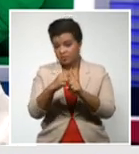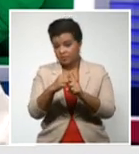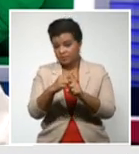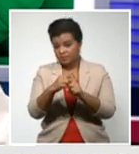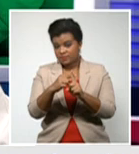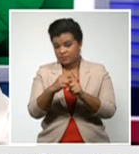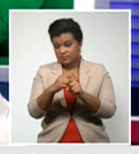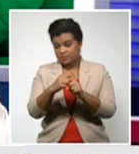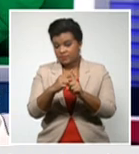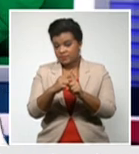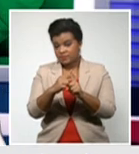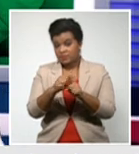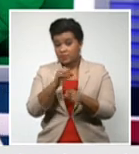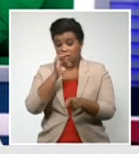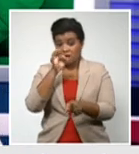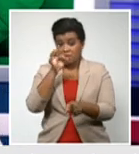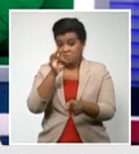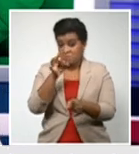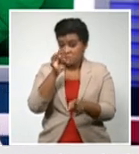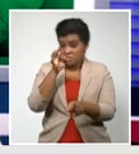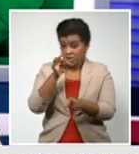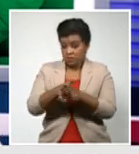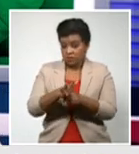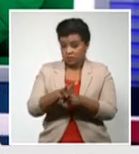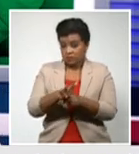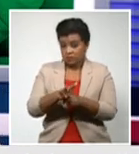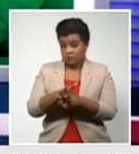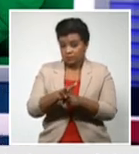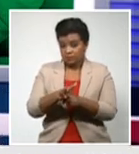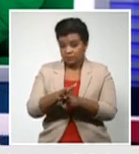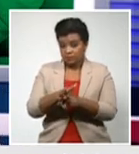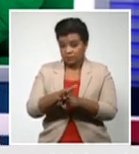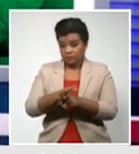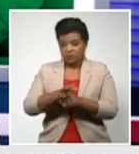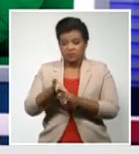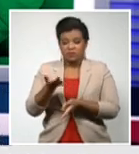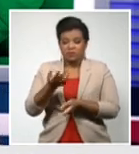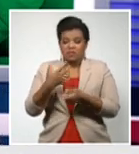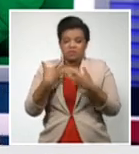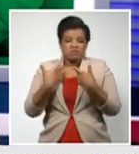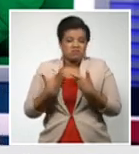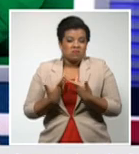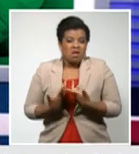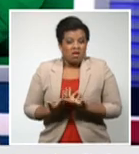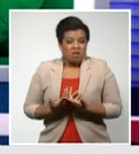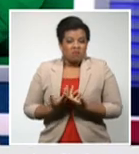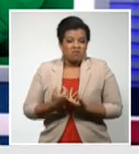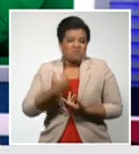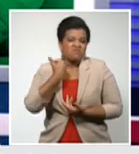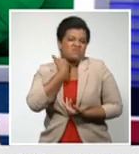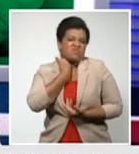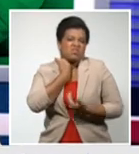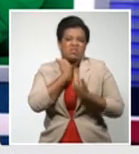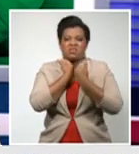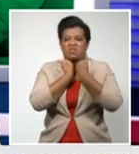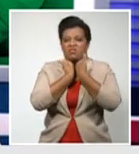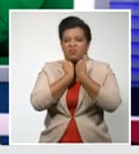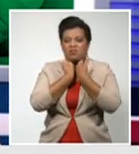que inicialmente comenzó con malestar general, fiebre, náuseas,